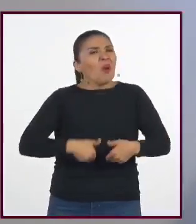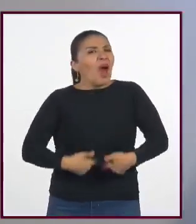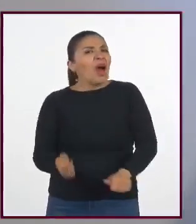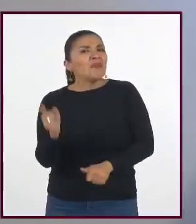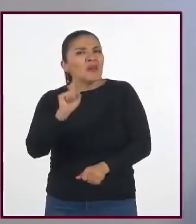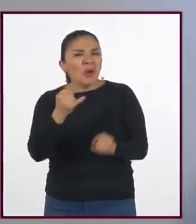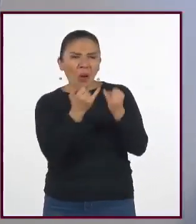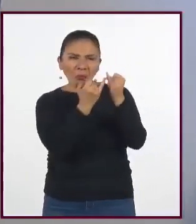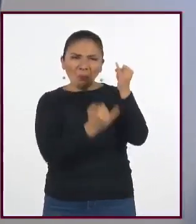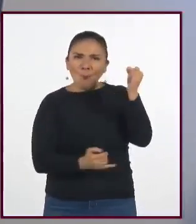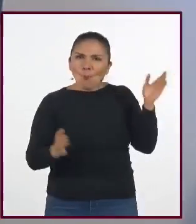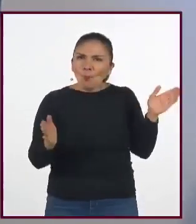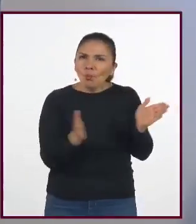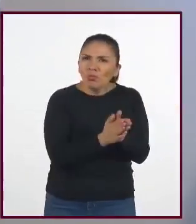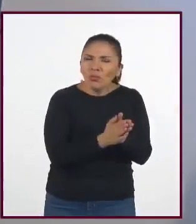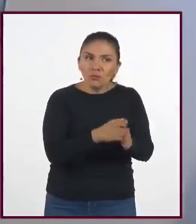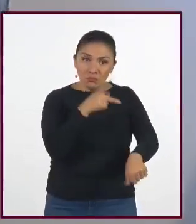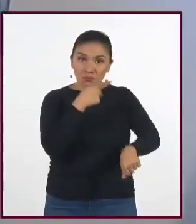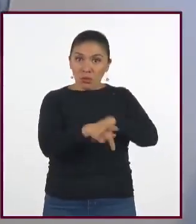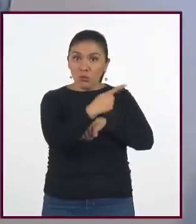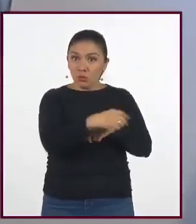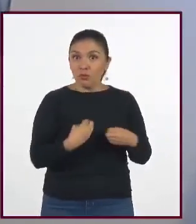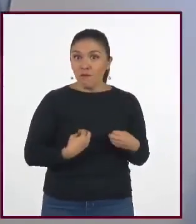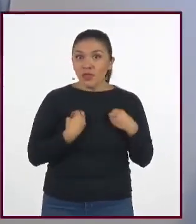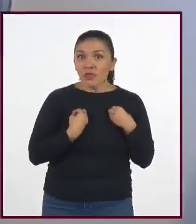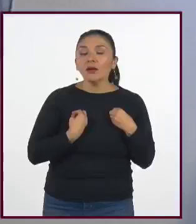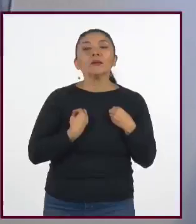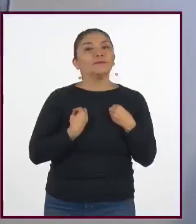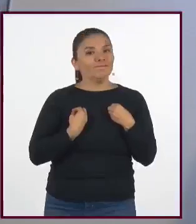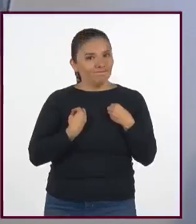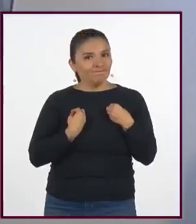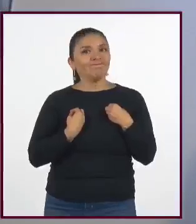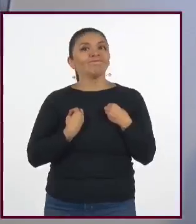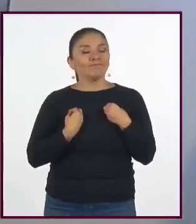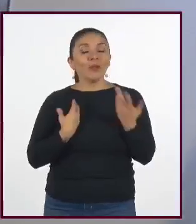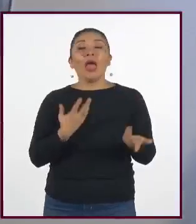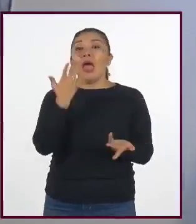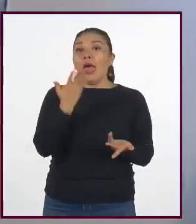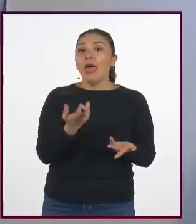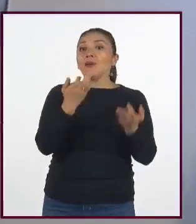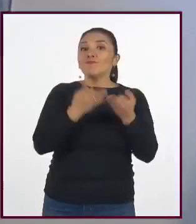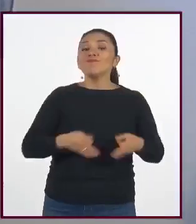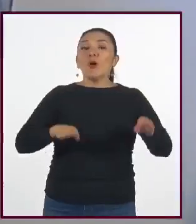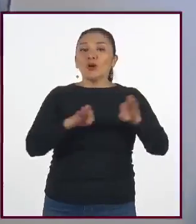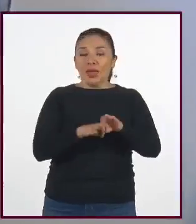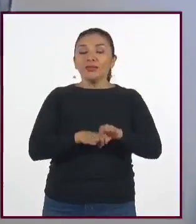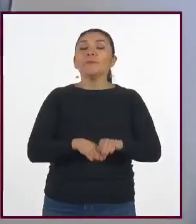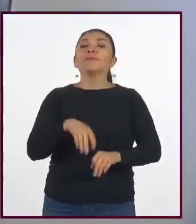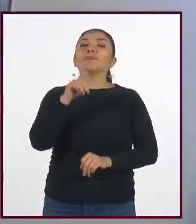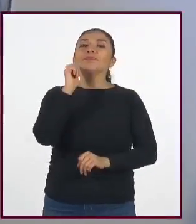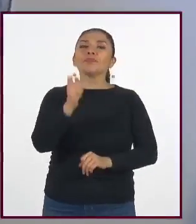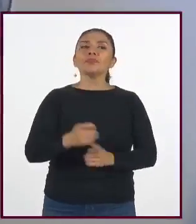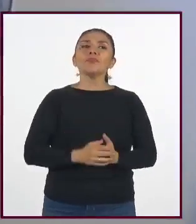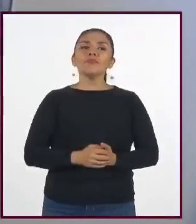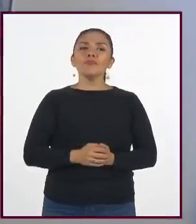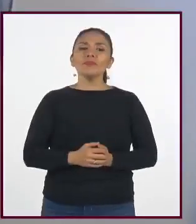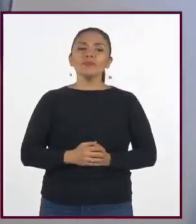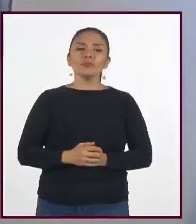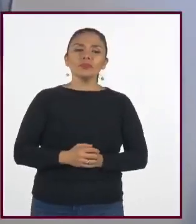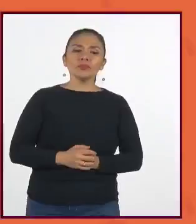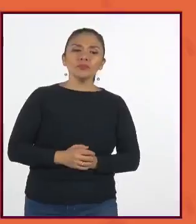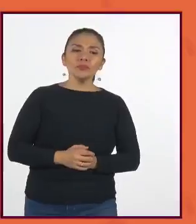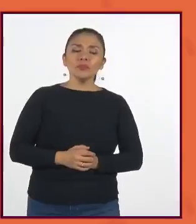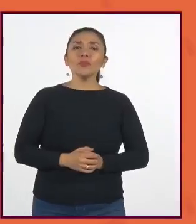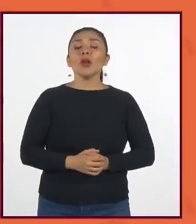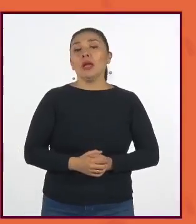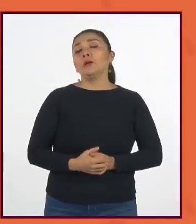desnutre, pone en riesgo su vida. Algo importante sobre los mitos y realidades es que el consumo